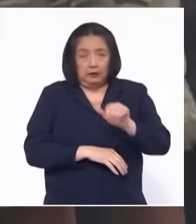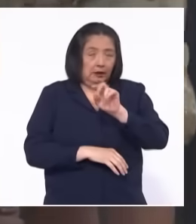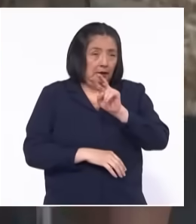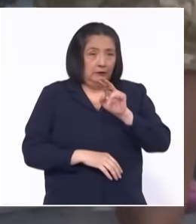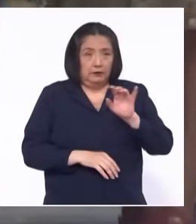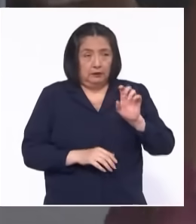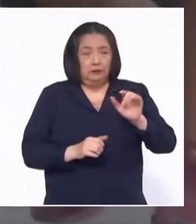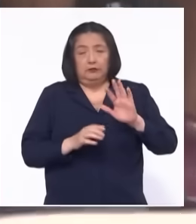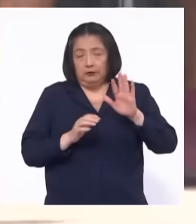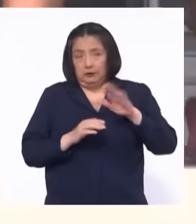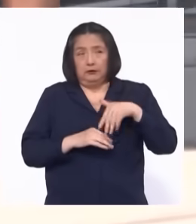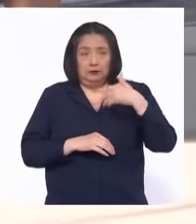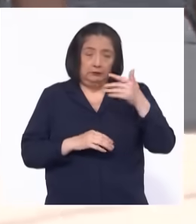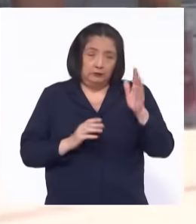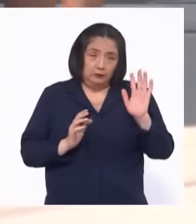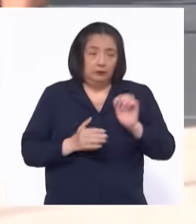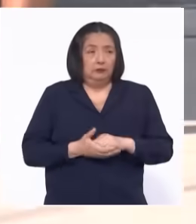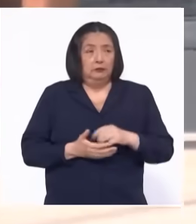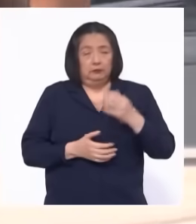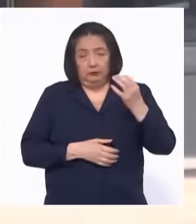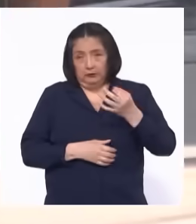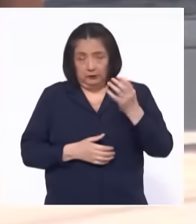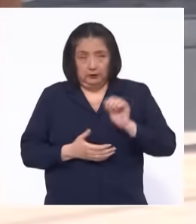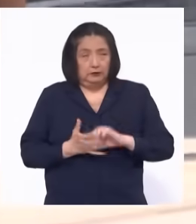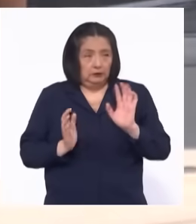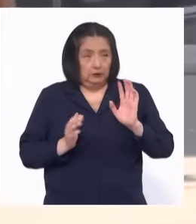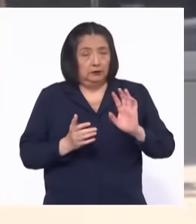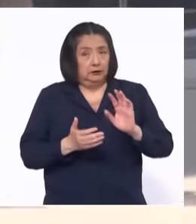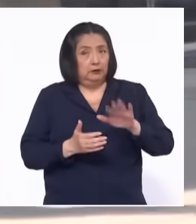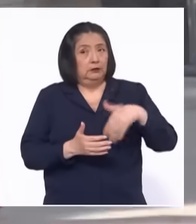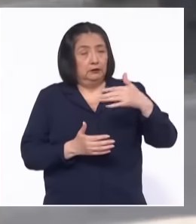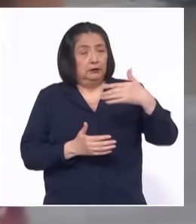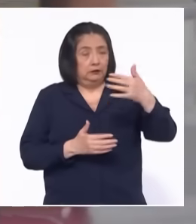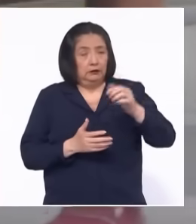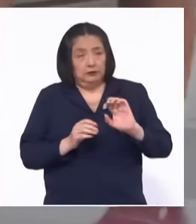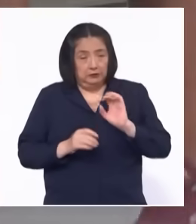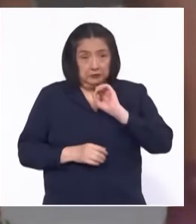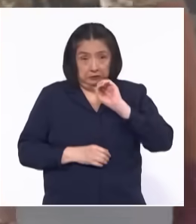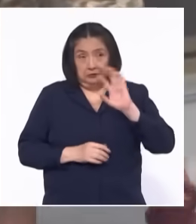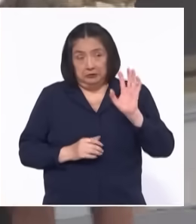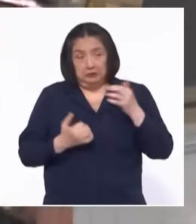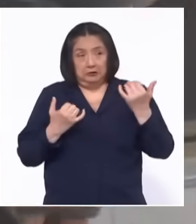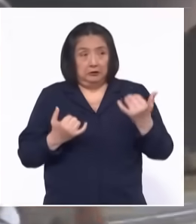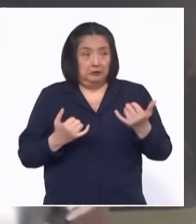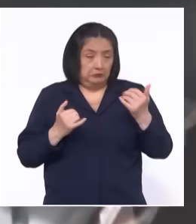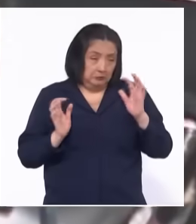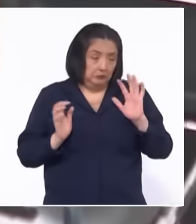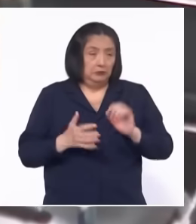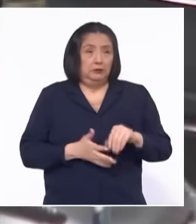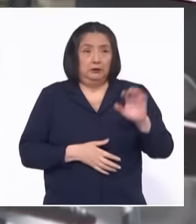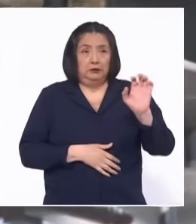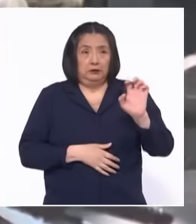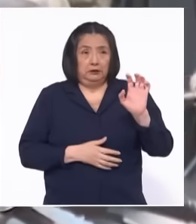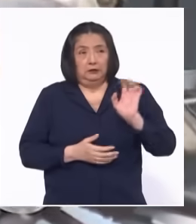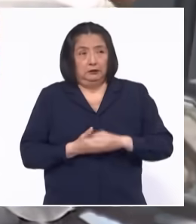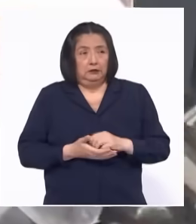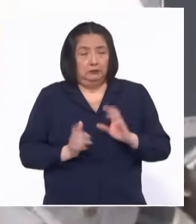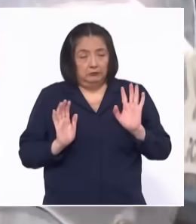ser posterior, bueno, aunque en realidad en las siguientes semanas, en los siguientes días, porque dijo que sería ahora en enero.